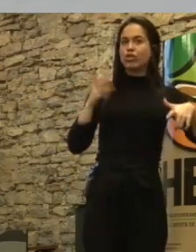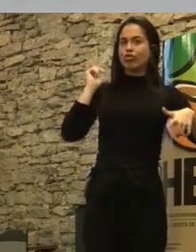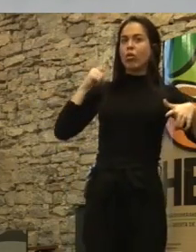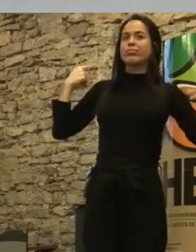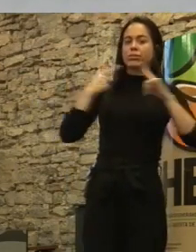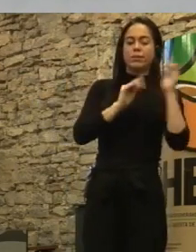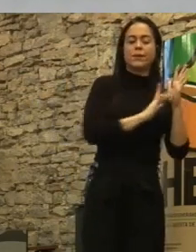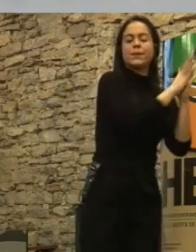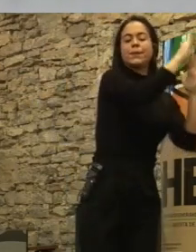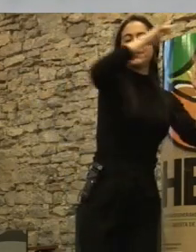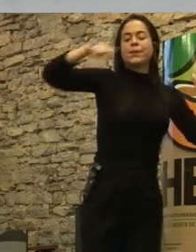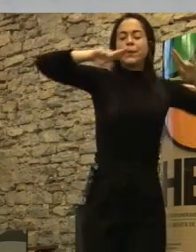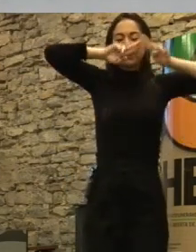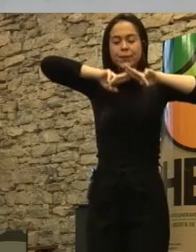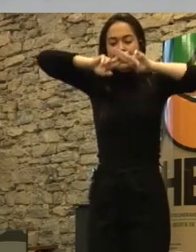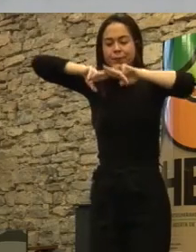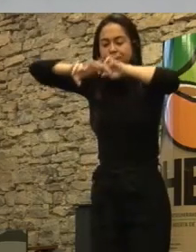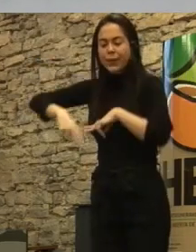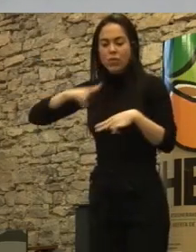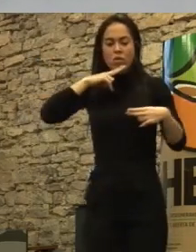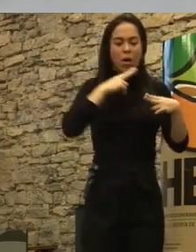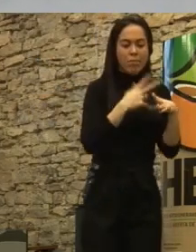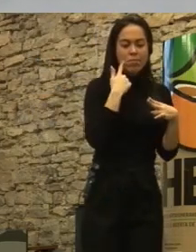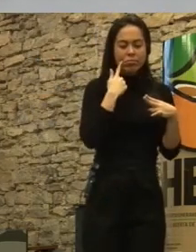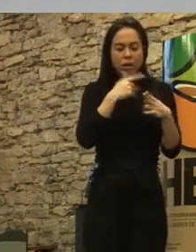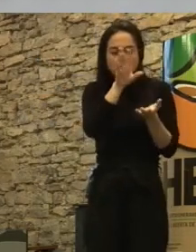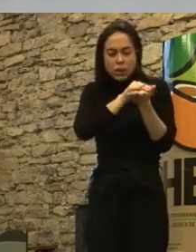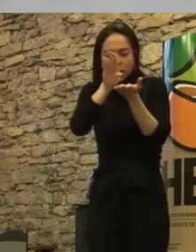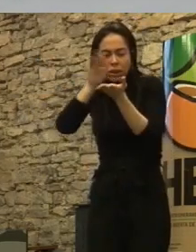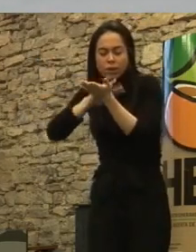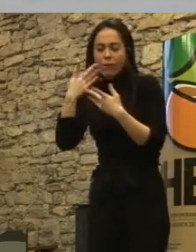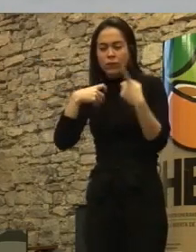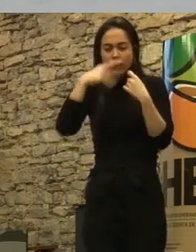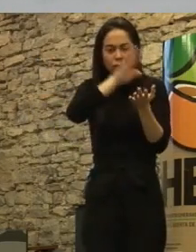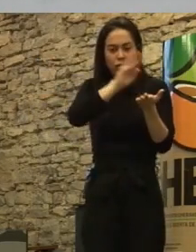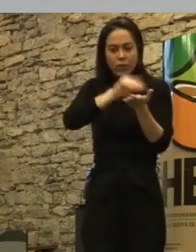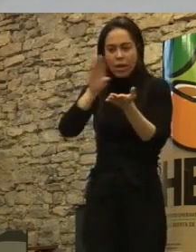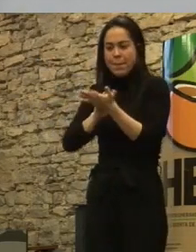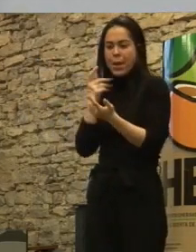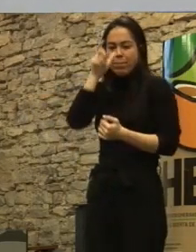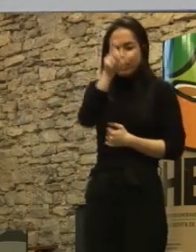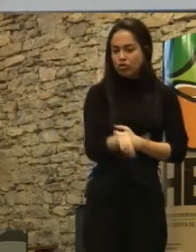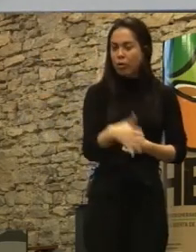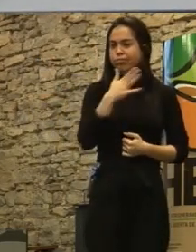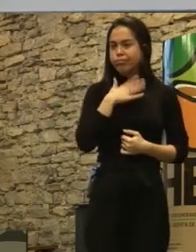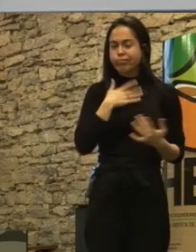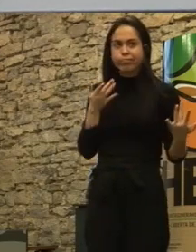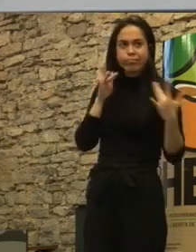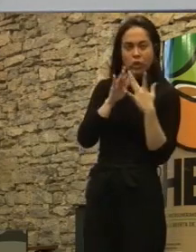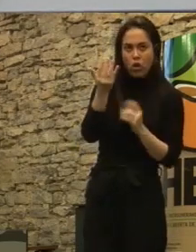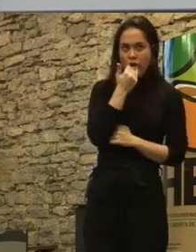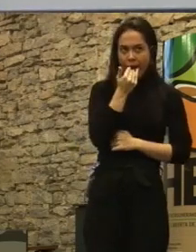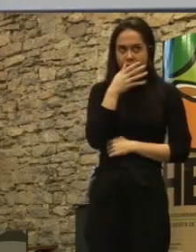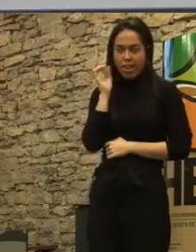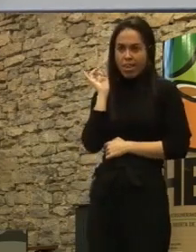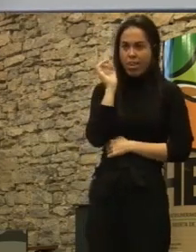para esto. Seguimiento de nombres, recoger nombres, contactar con el nominador o nominadora, mandarle una carta,